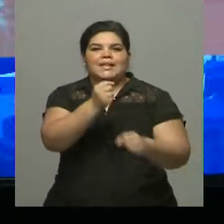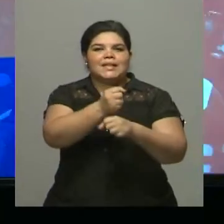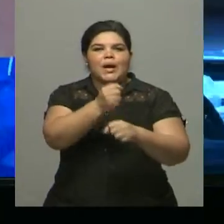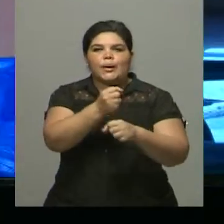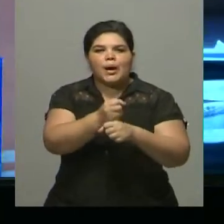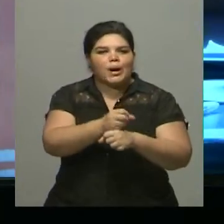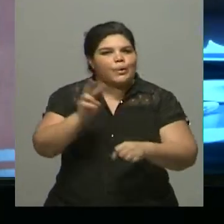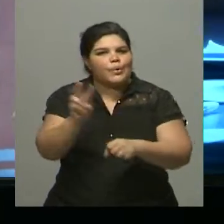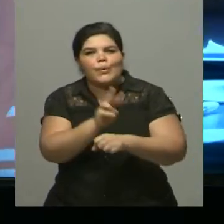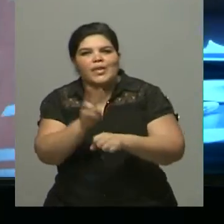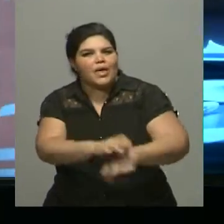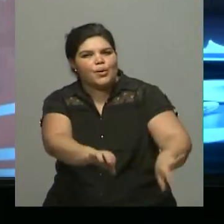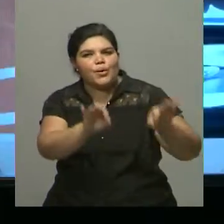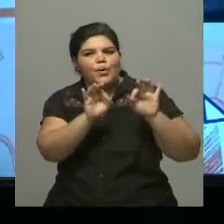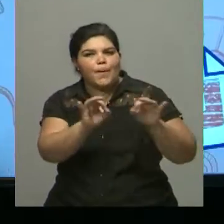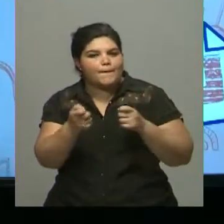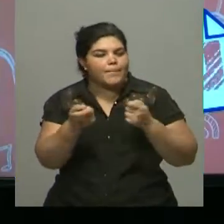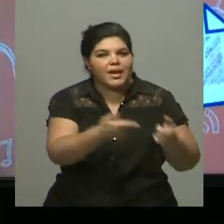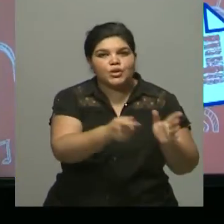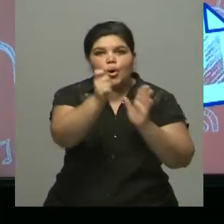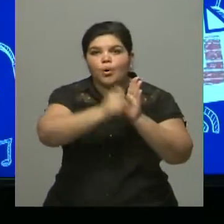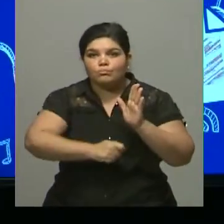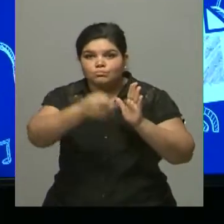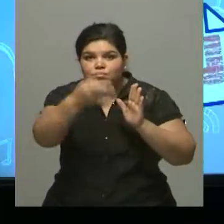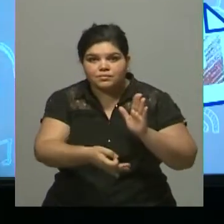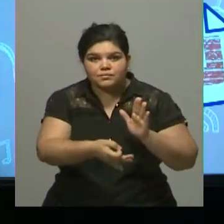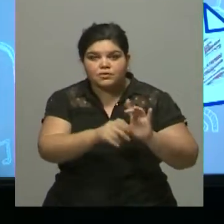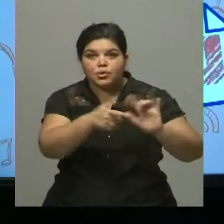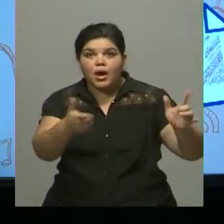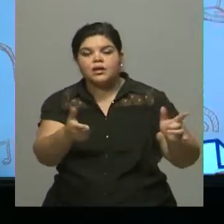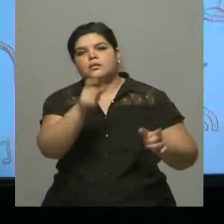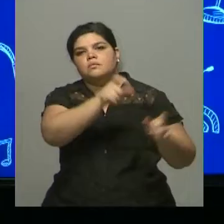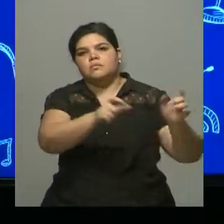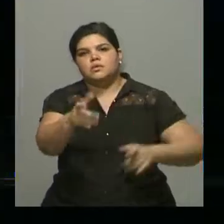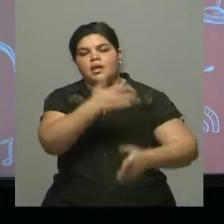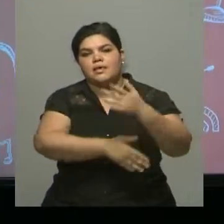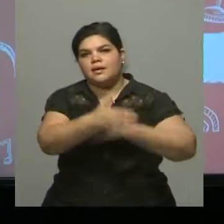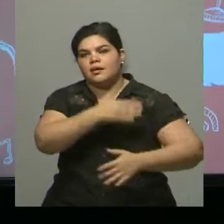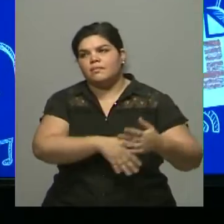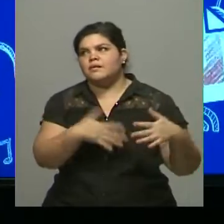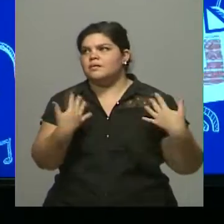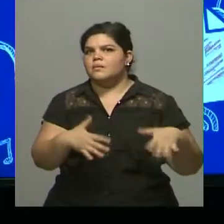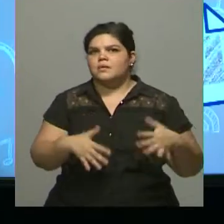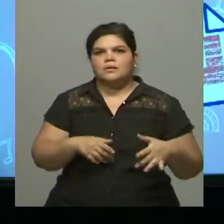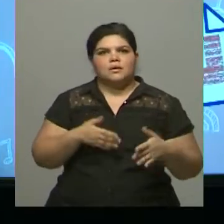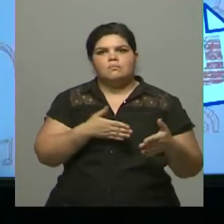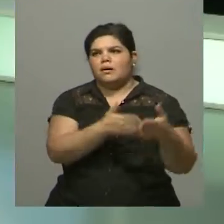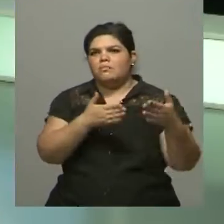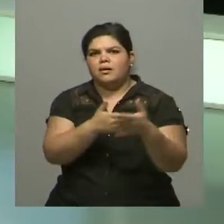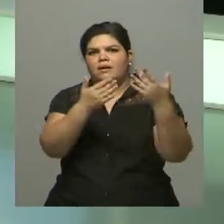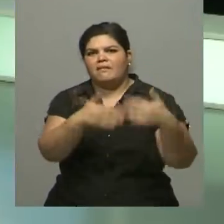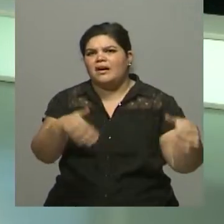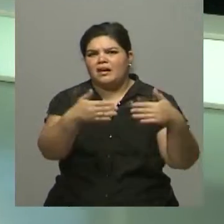sistema de seguridad social que implica la registración laboral, bueno, las personas con discapacidad tienen mayores dificultades. Claro. Muchas